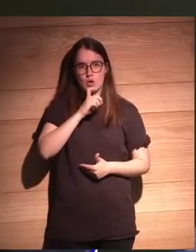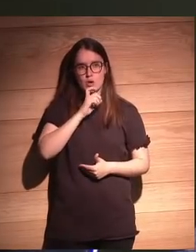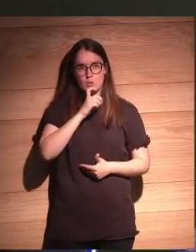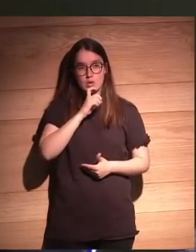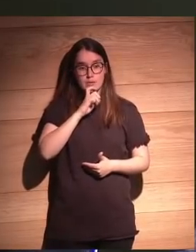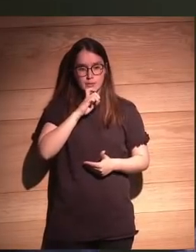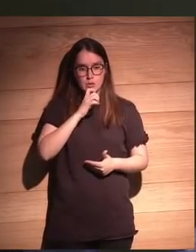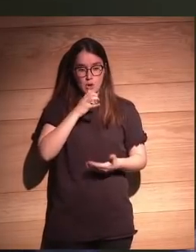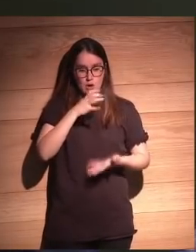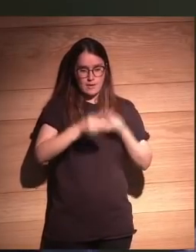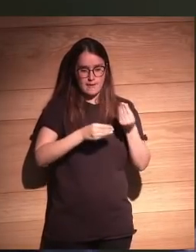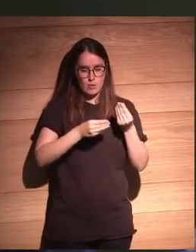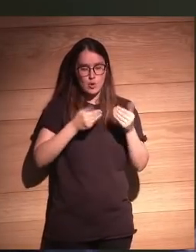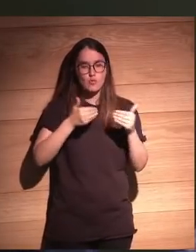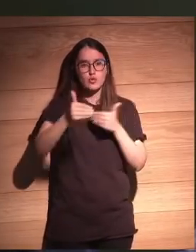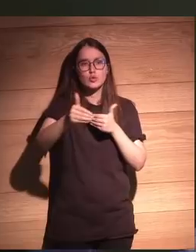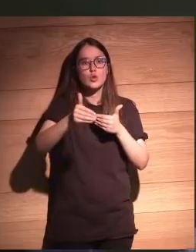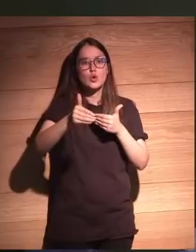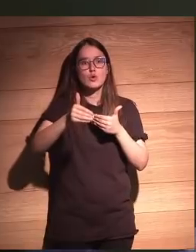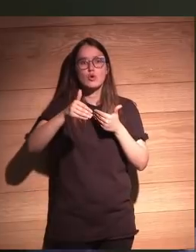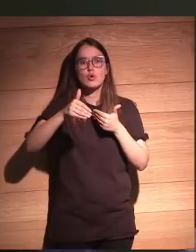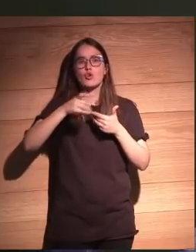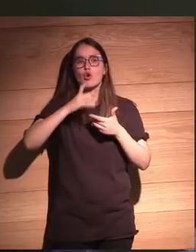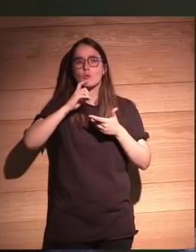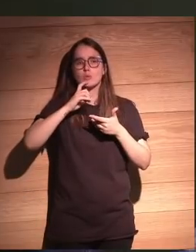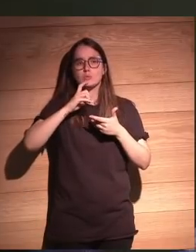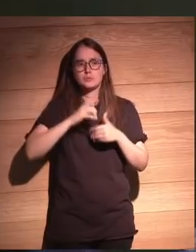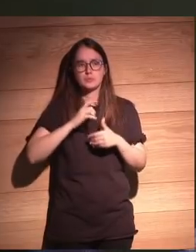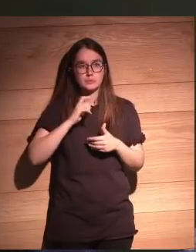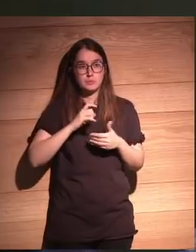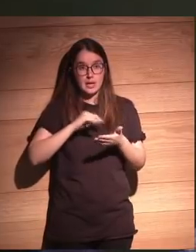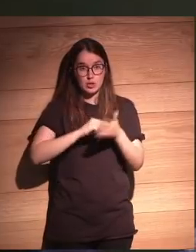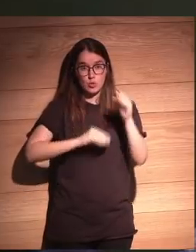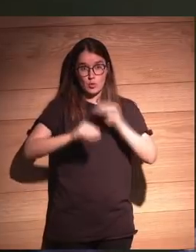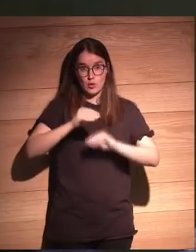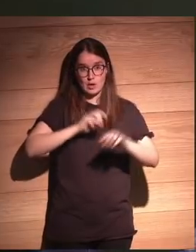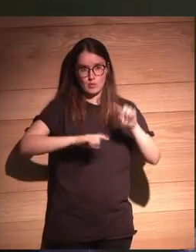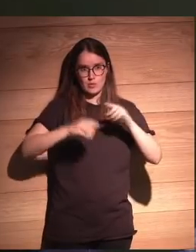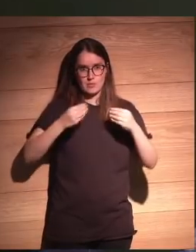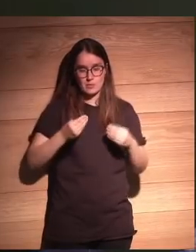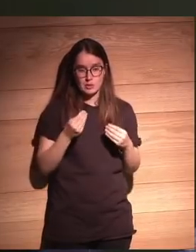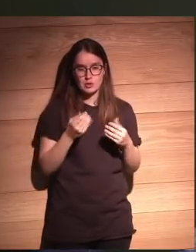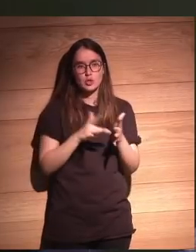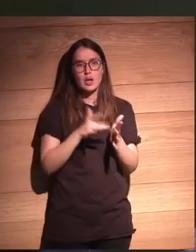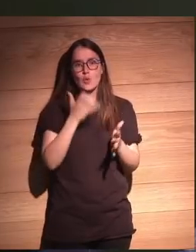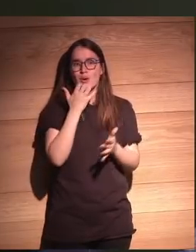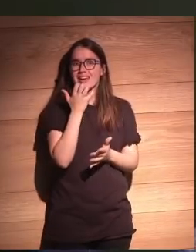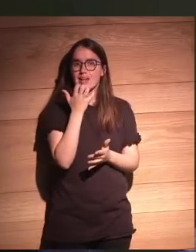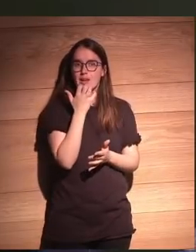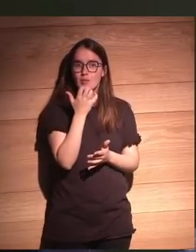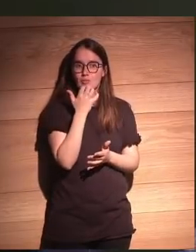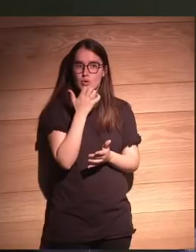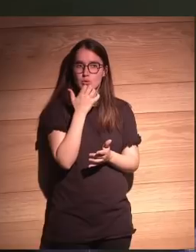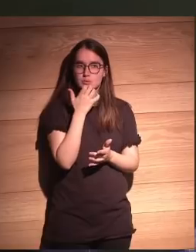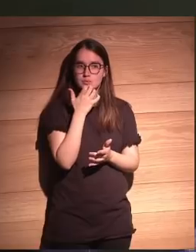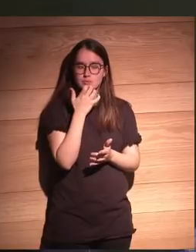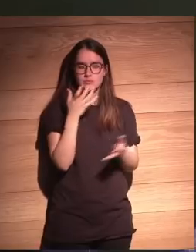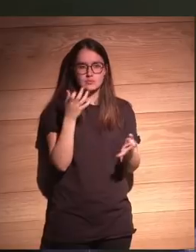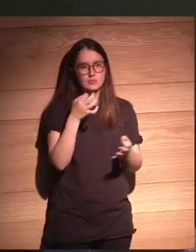estoy lanzando para solucionar este problema en este momento actual. Ahí yo creo que hay un ejemplo que nos